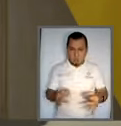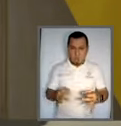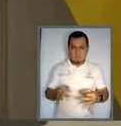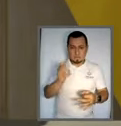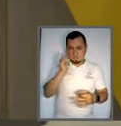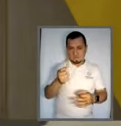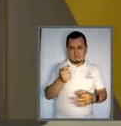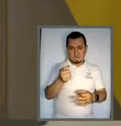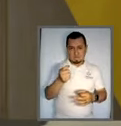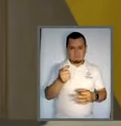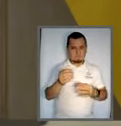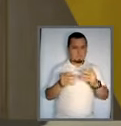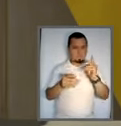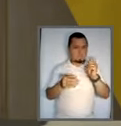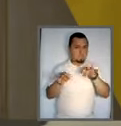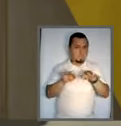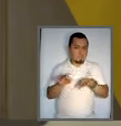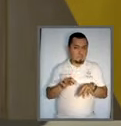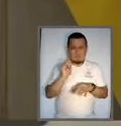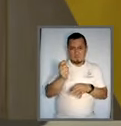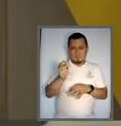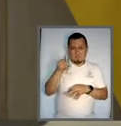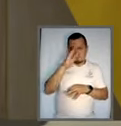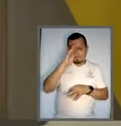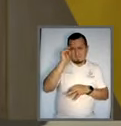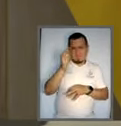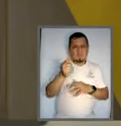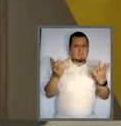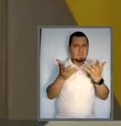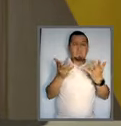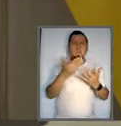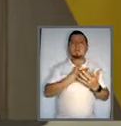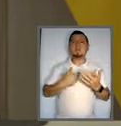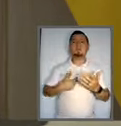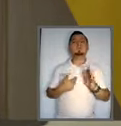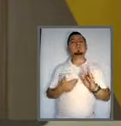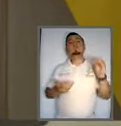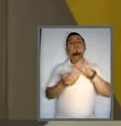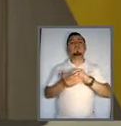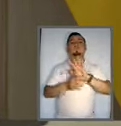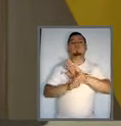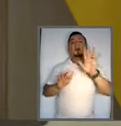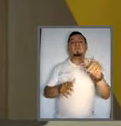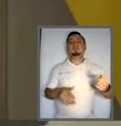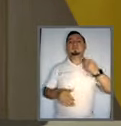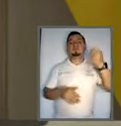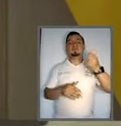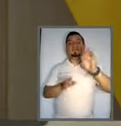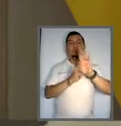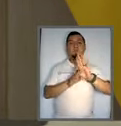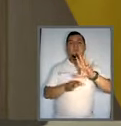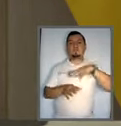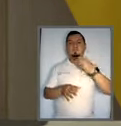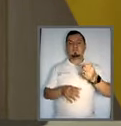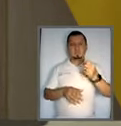de esa realidad, pero desconozco los motivos que hayan llevado al presidente a emitir ese decreto. Nosotros mantenemos una